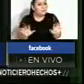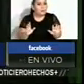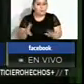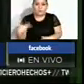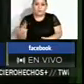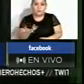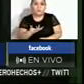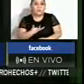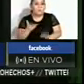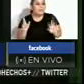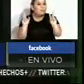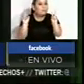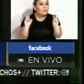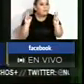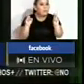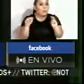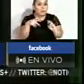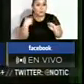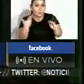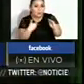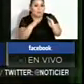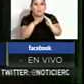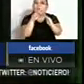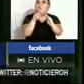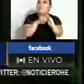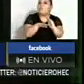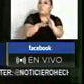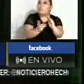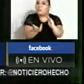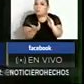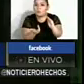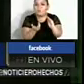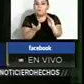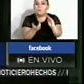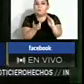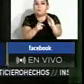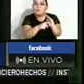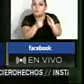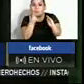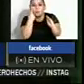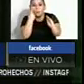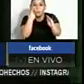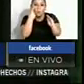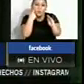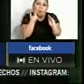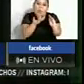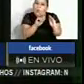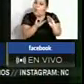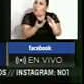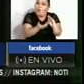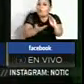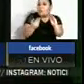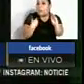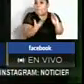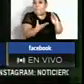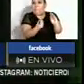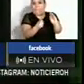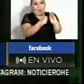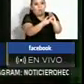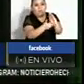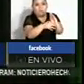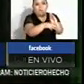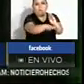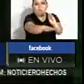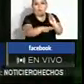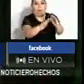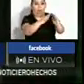nosotros la cuestión está que todavía nos estamos quedando acá por lo mismo del miedo de perder las pertenencias, ya que todavía no se ha